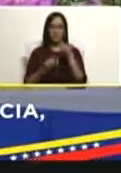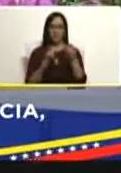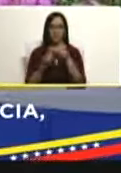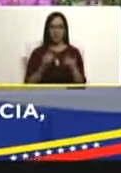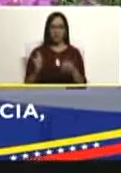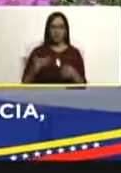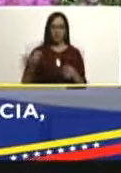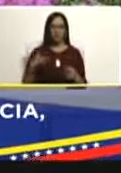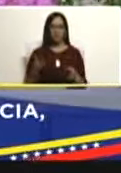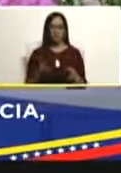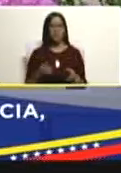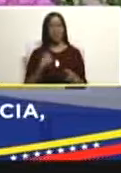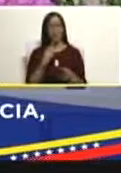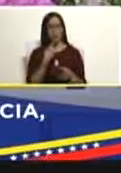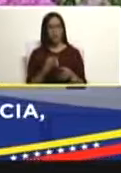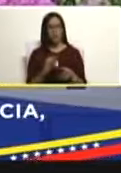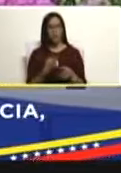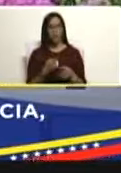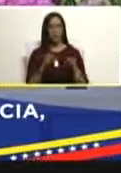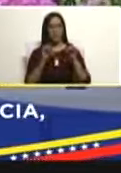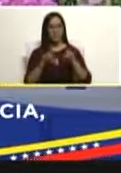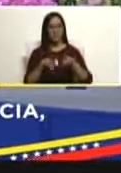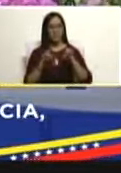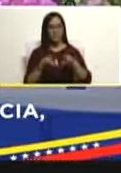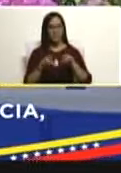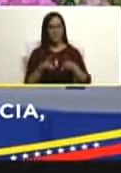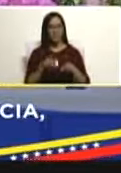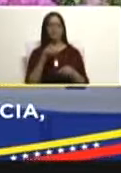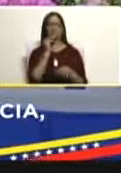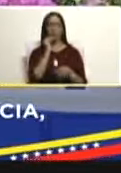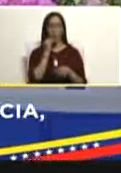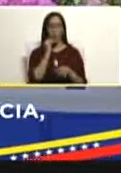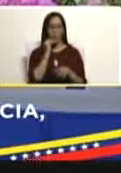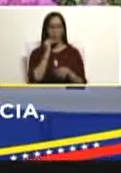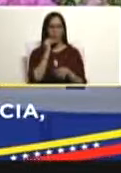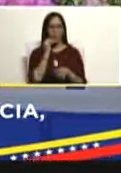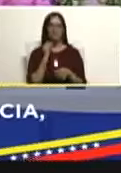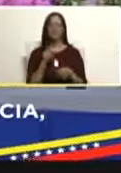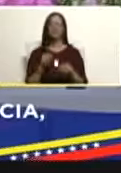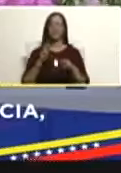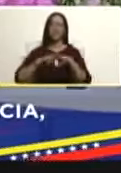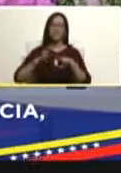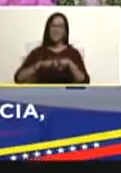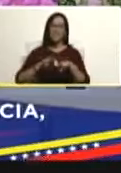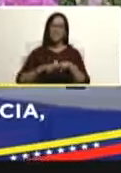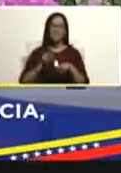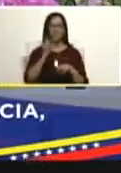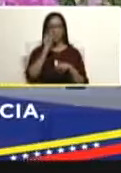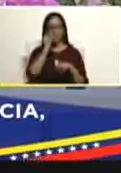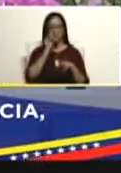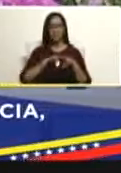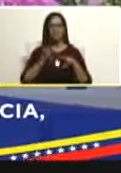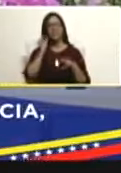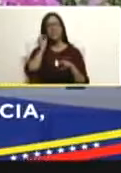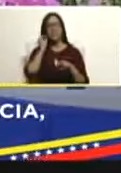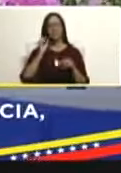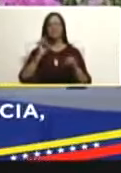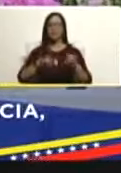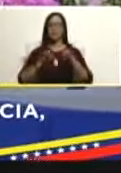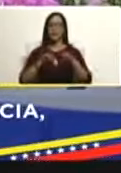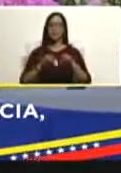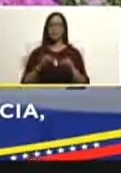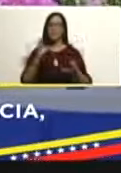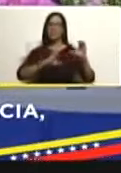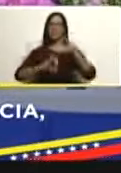despectiva. Y lo digo por el semillero. Estos jóvenes, estos niños, estas niñas del semillero científico del país, que